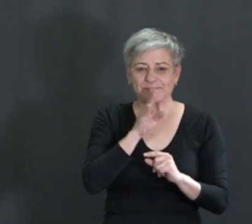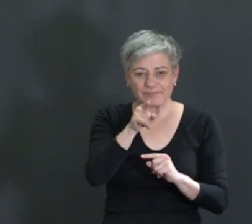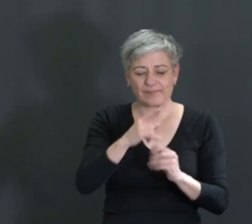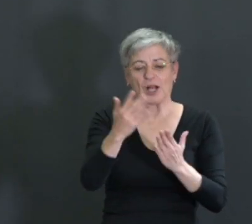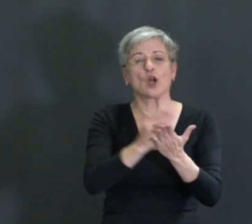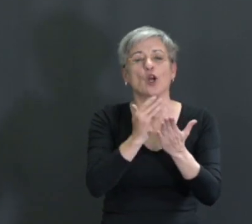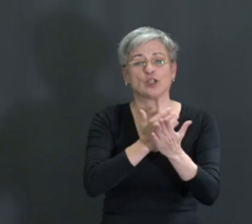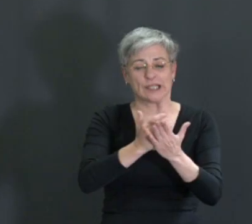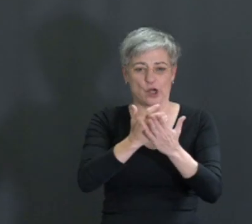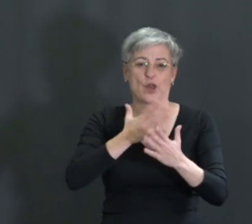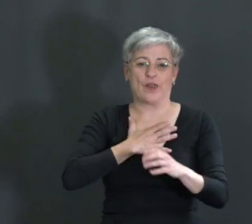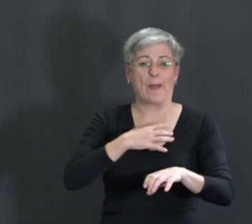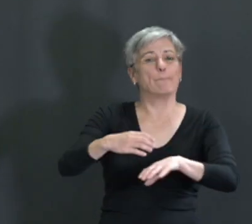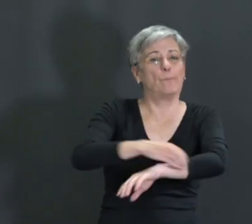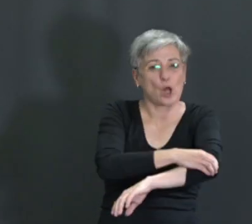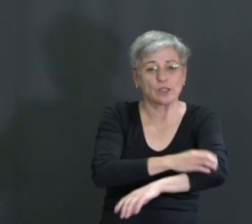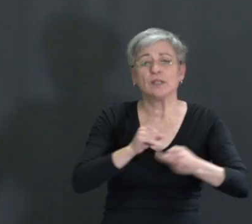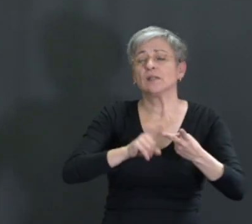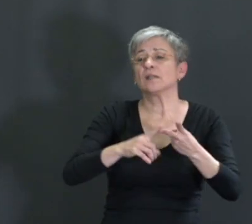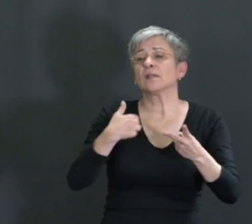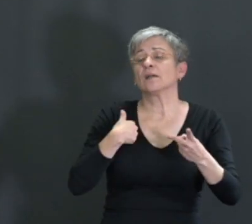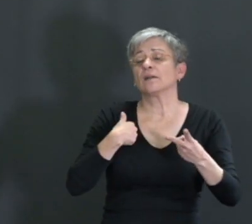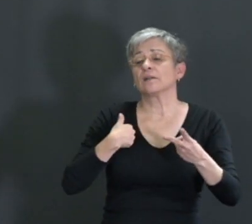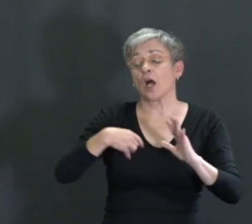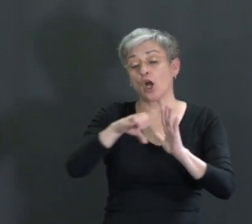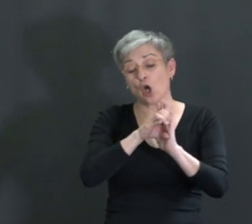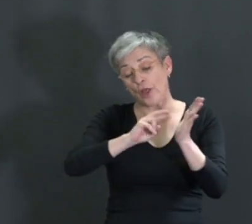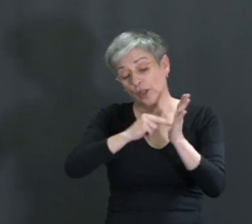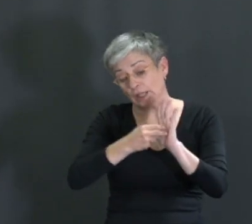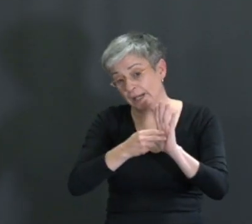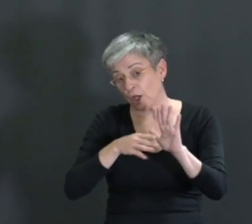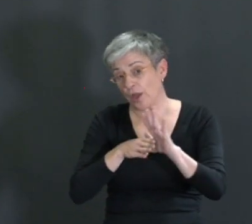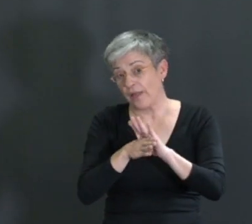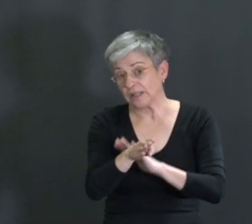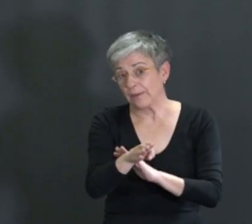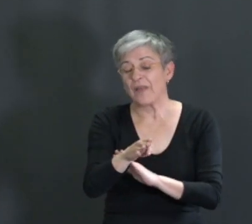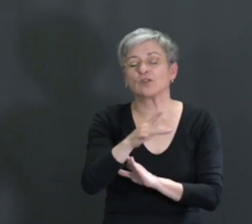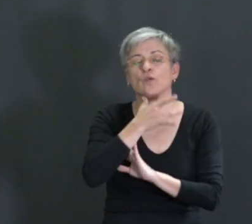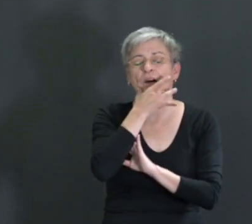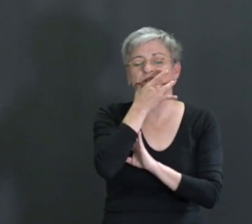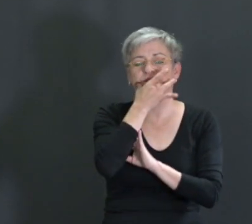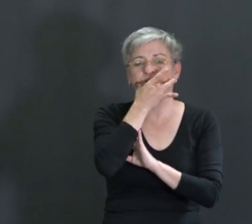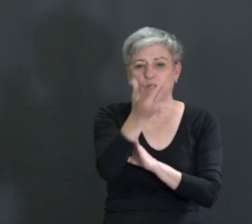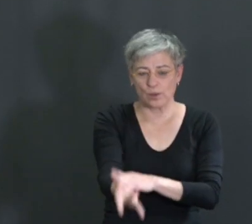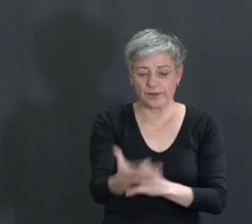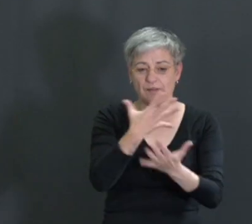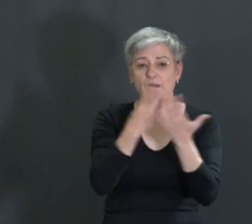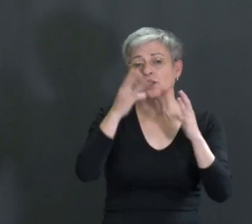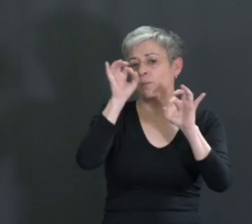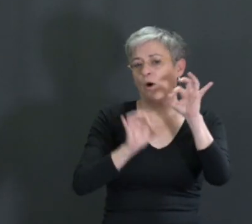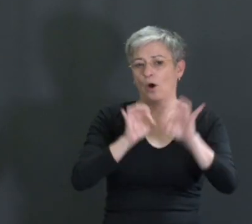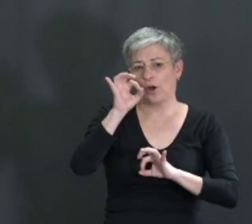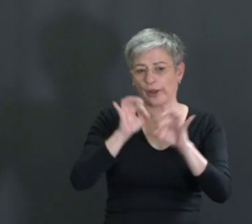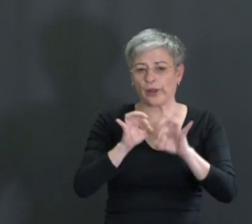catálogo ortoprotésico, el código técnico de accesibilidad es una vergüenza que solo el 18% de